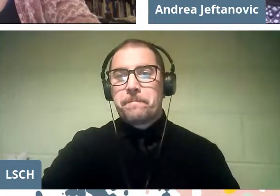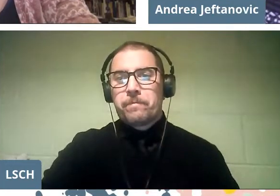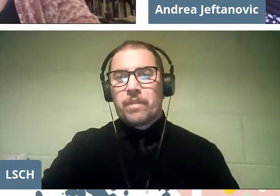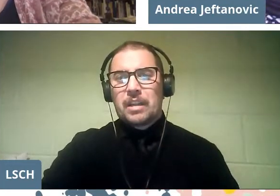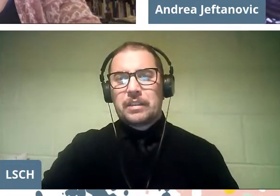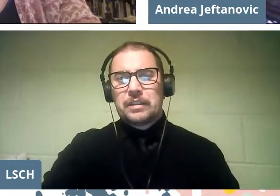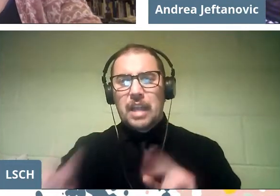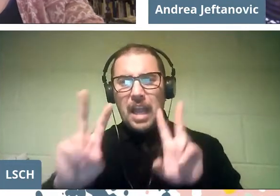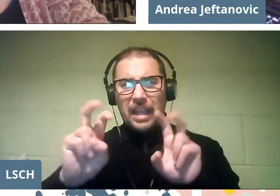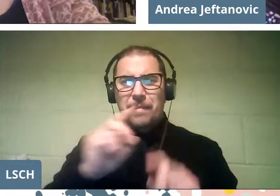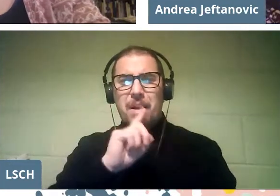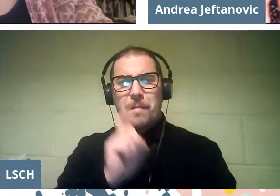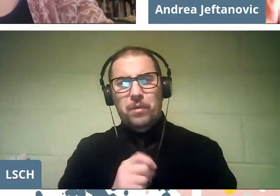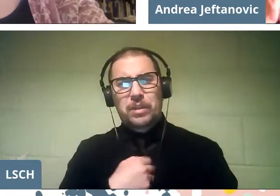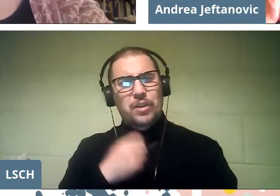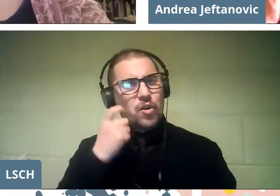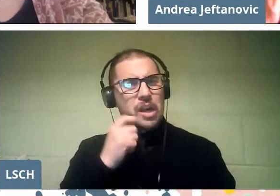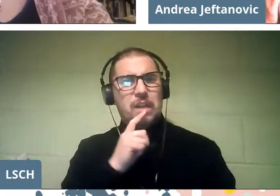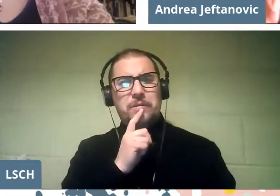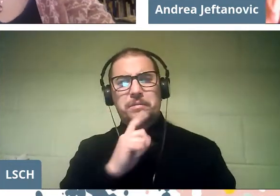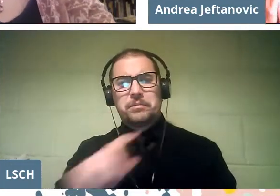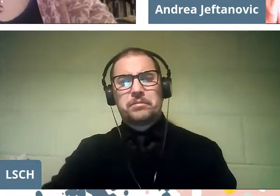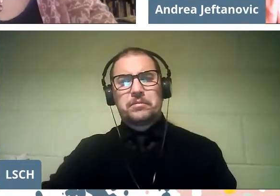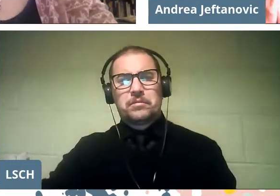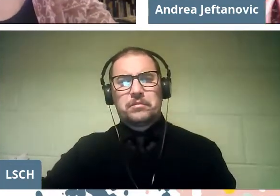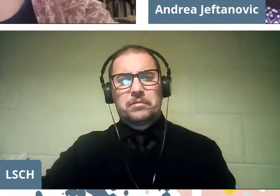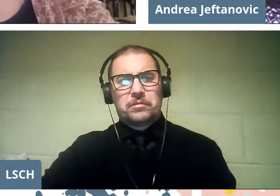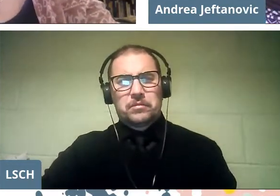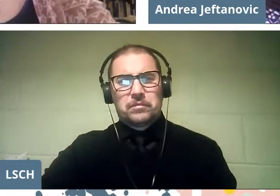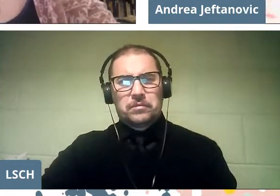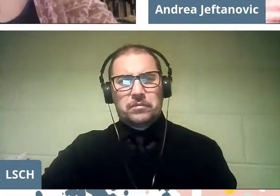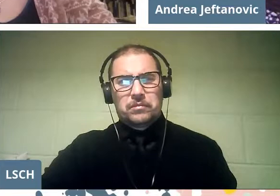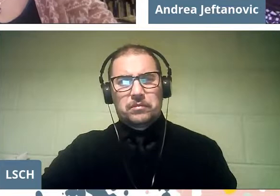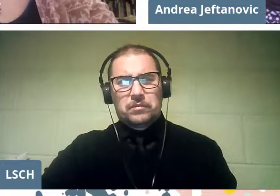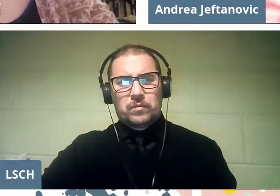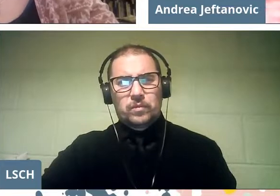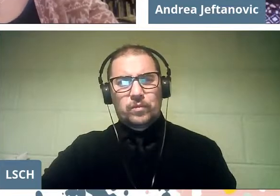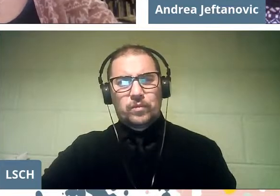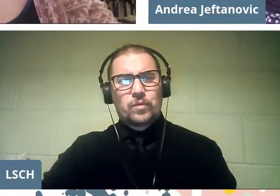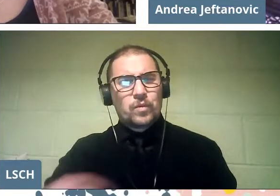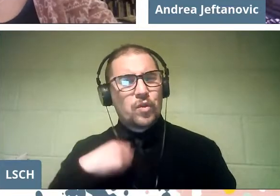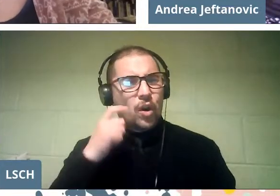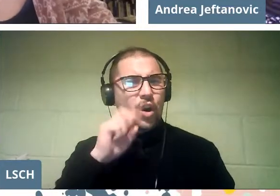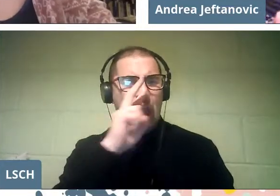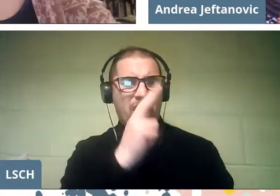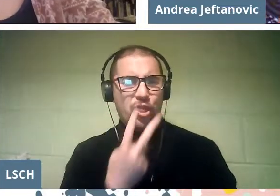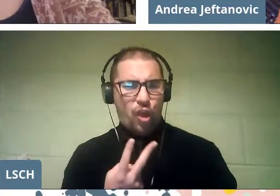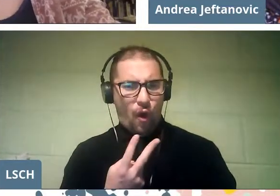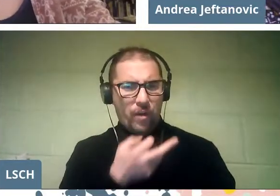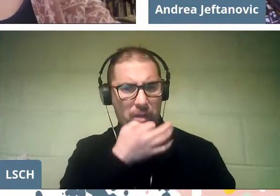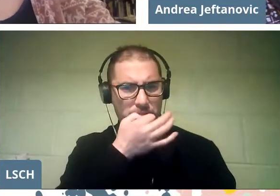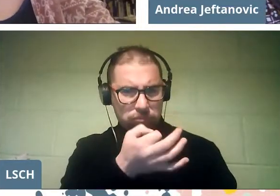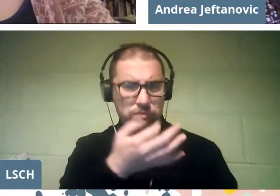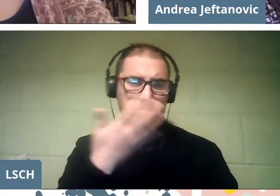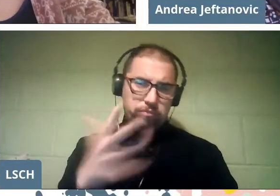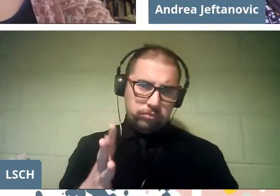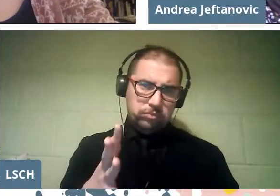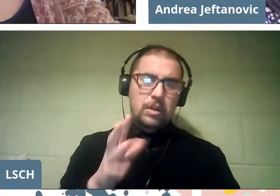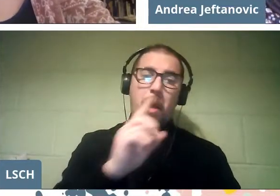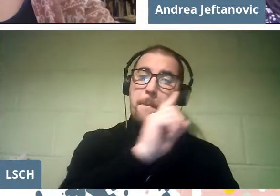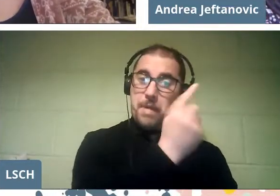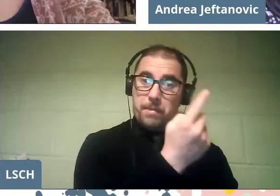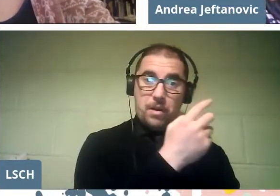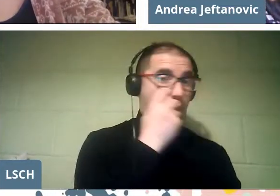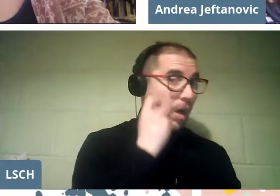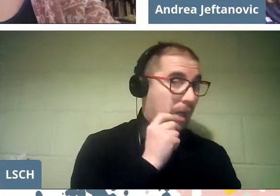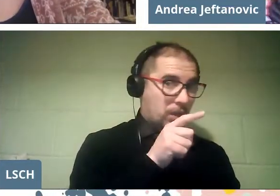esa pregunta, yo creo que ha sido una dirección doble, ¿verdad? Por un lado, creo que